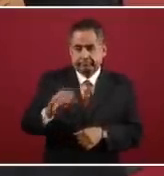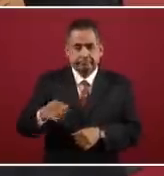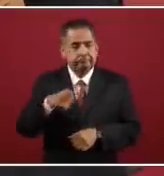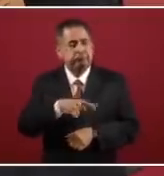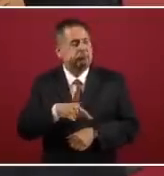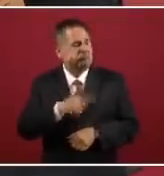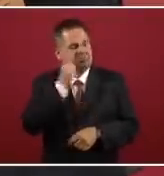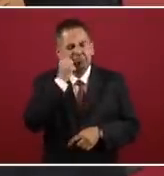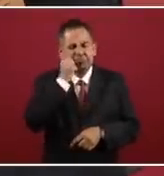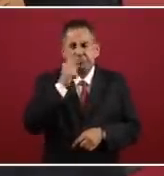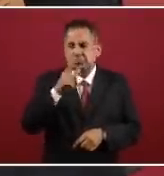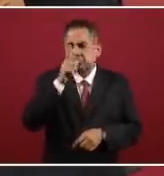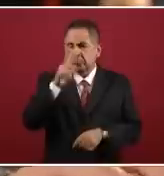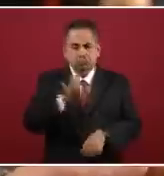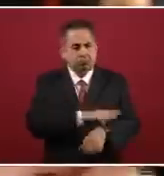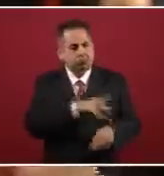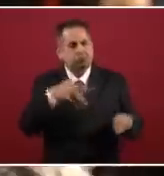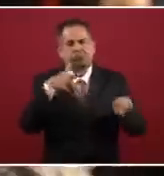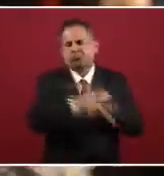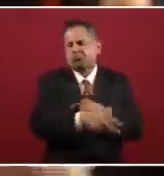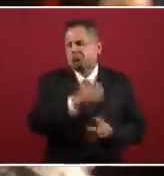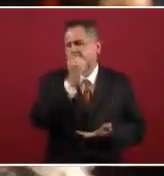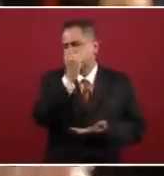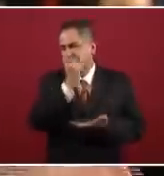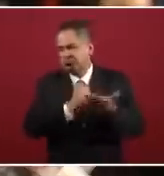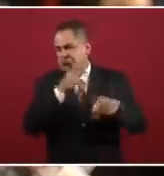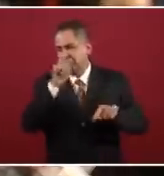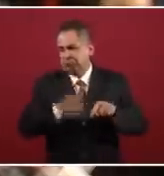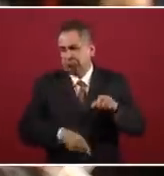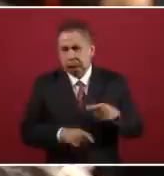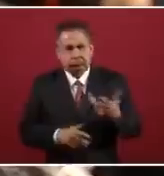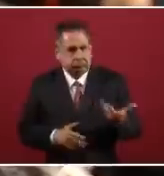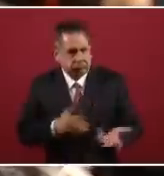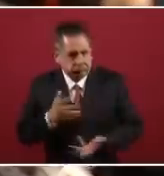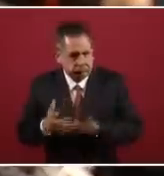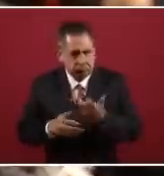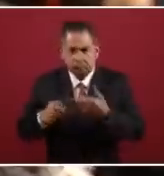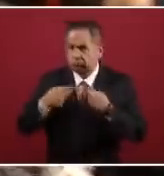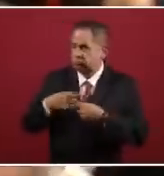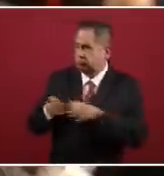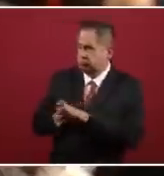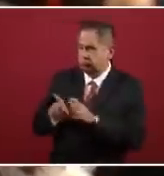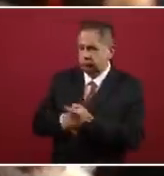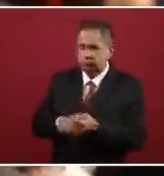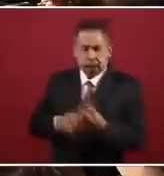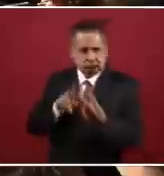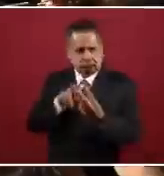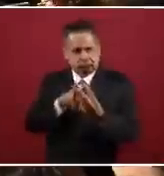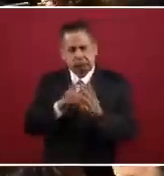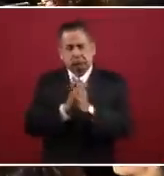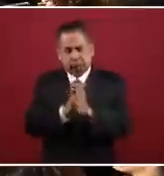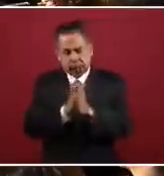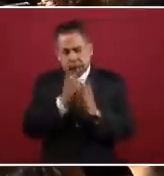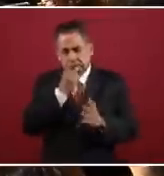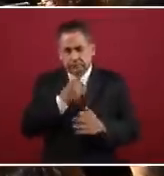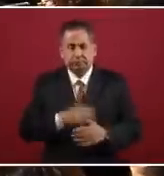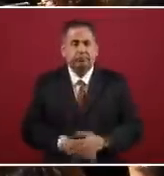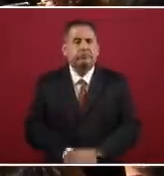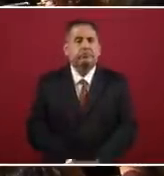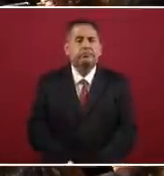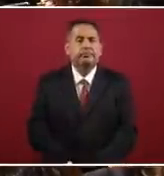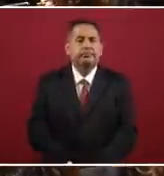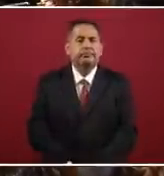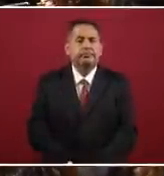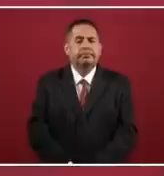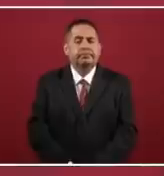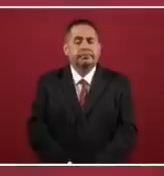cortar el servicio de electricidad a los pozos y la gente se lo está impidiendo. Sobre estos dos temas, por favor. Sí, sobre esto